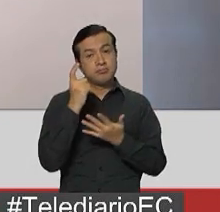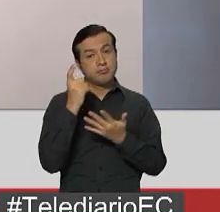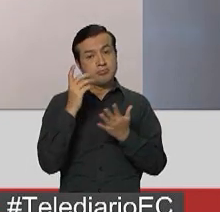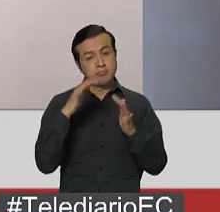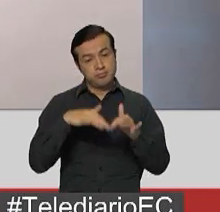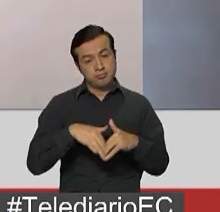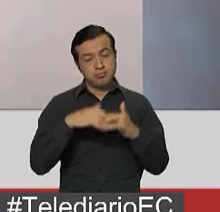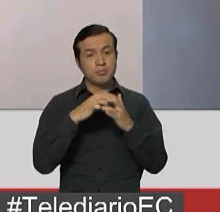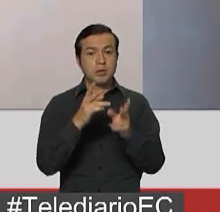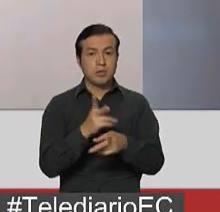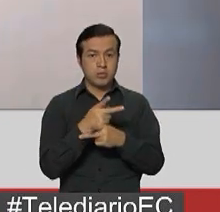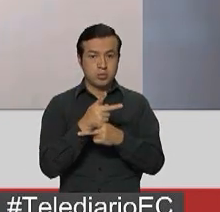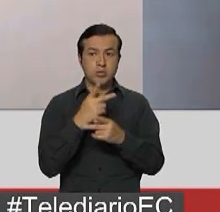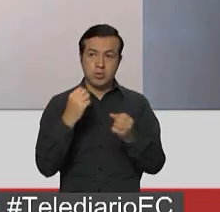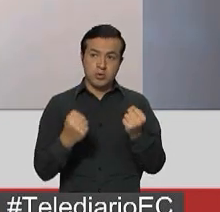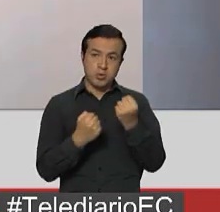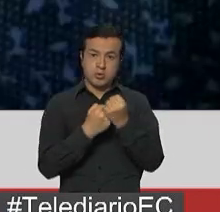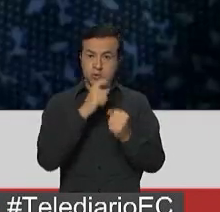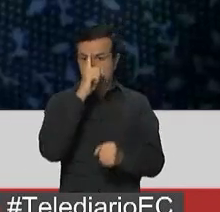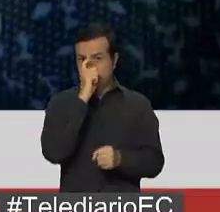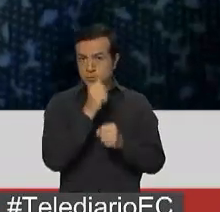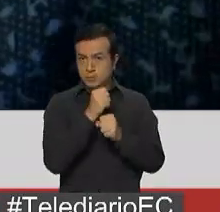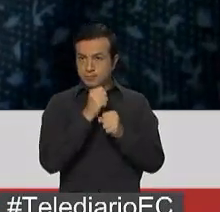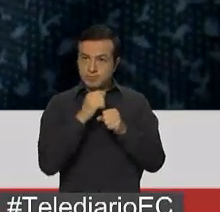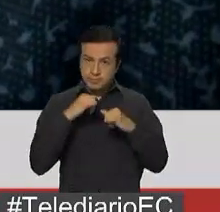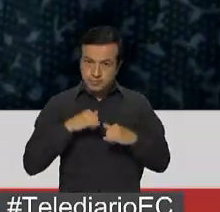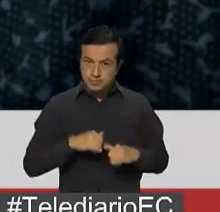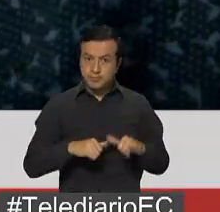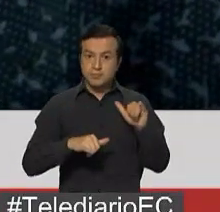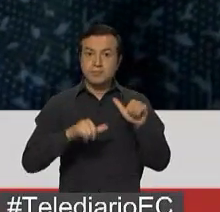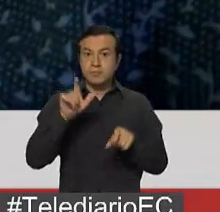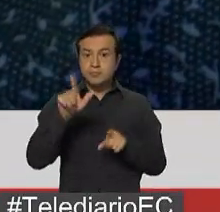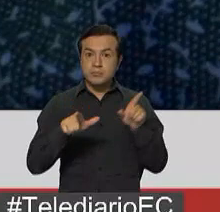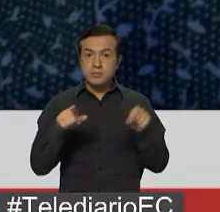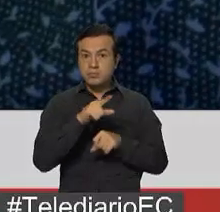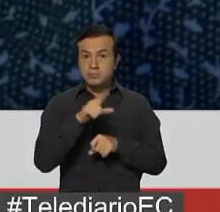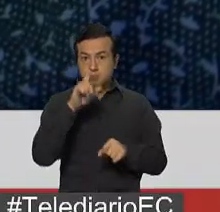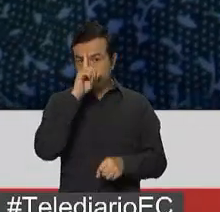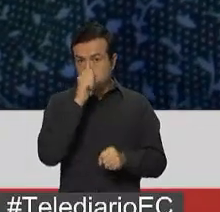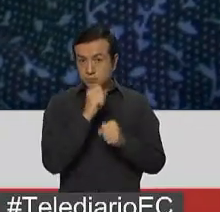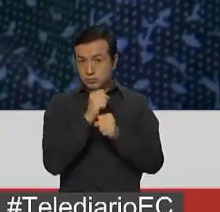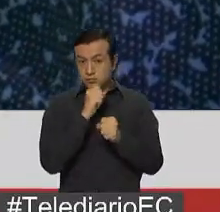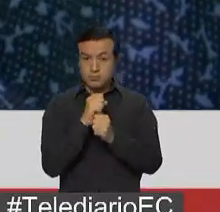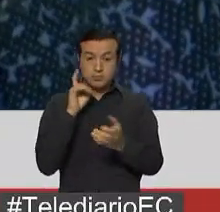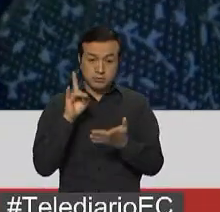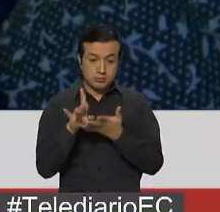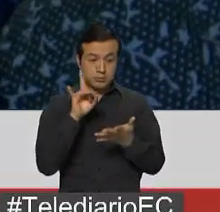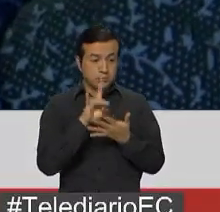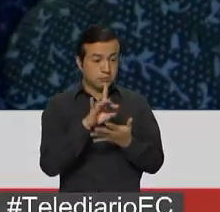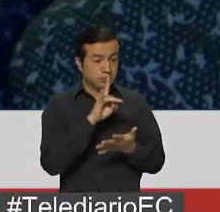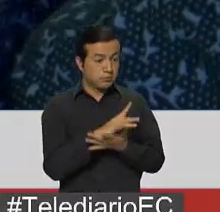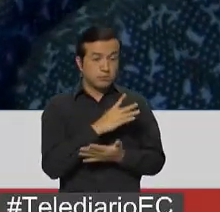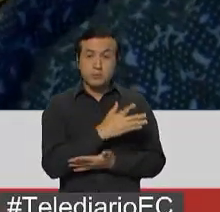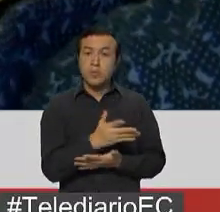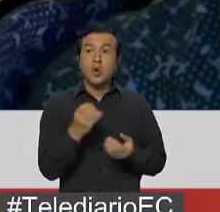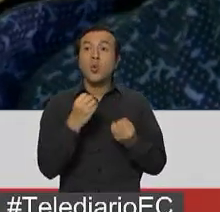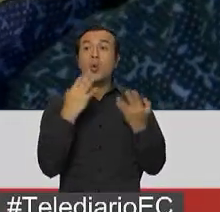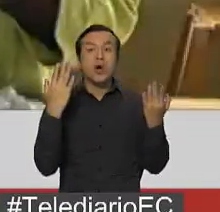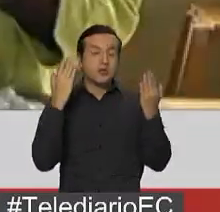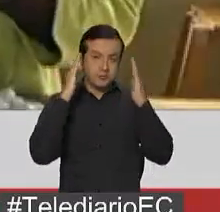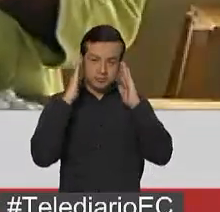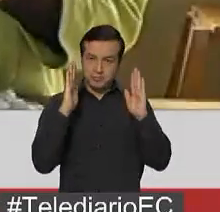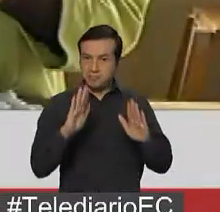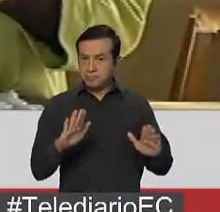reactivar la producción para defender el empleo indican que existen personas que fueron despedidas de las fábricas aunque no precisaron cuántos casos